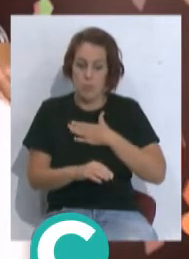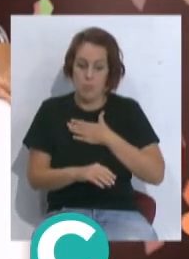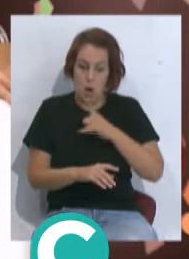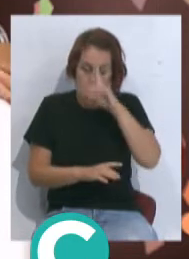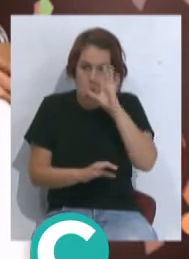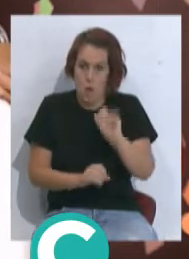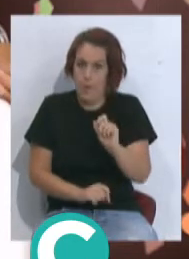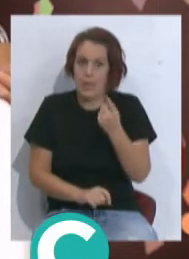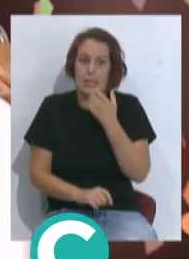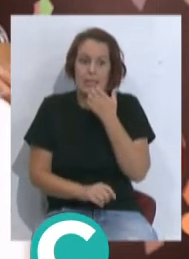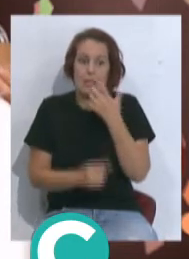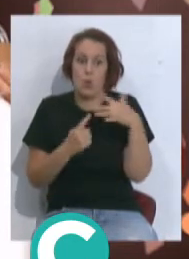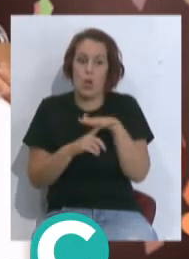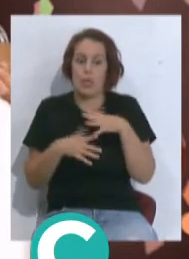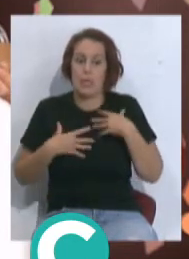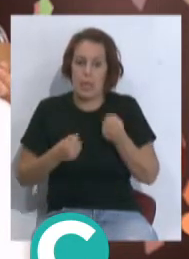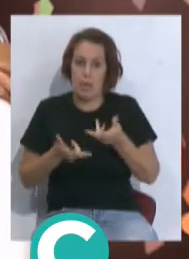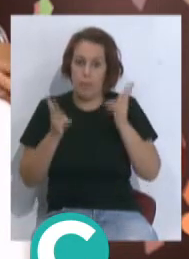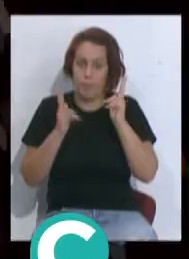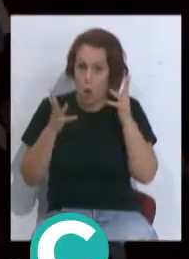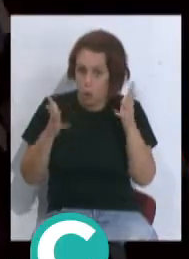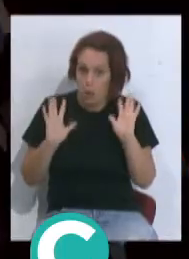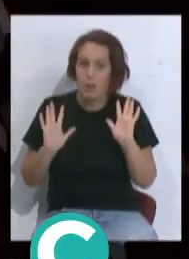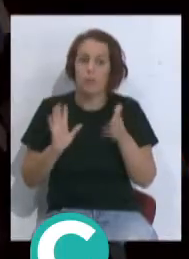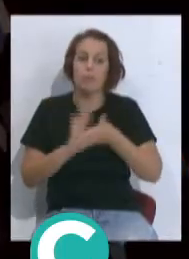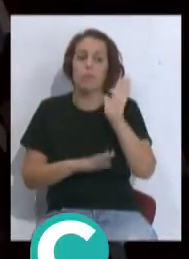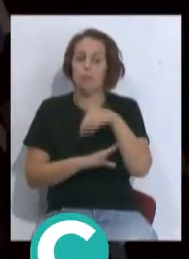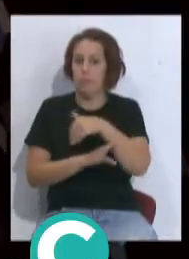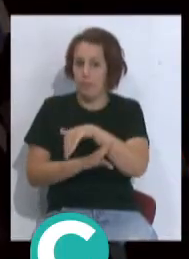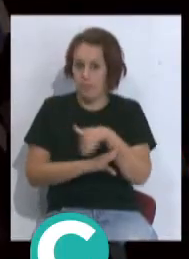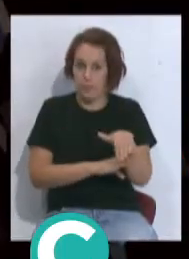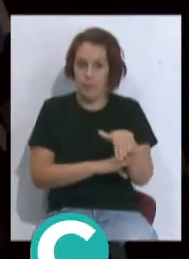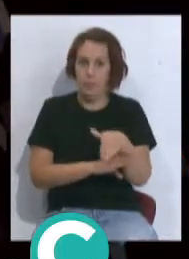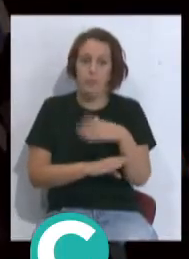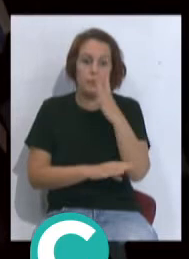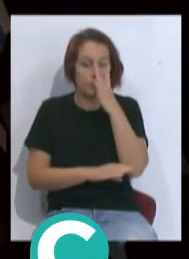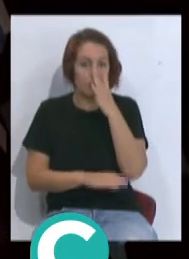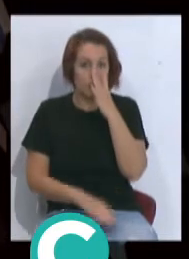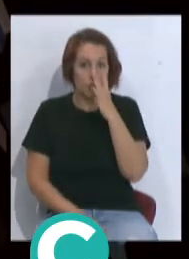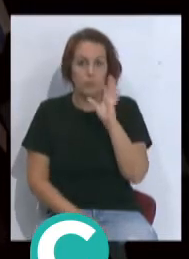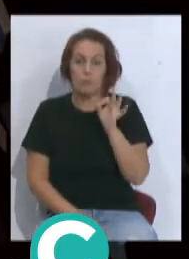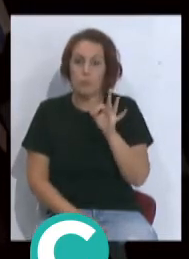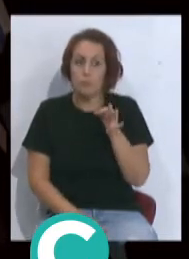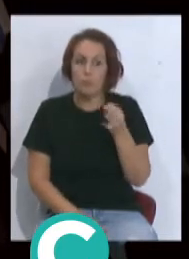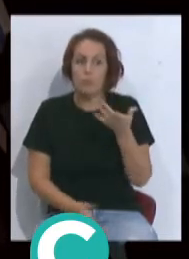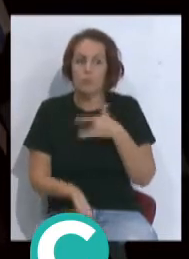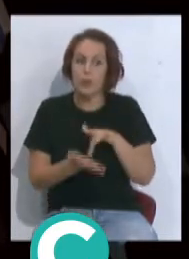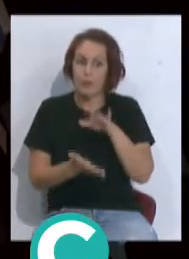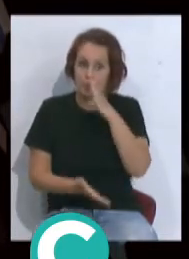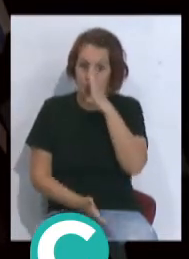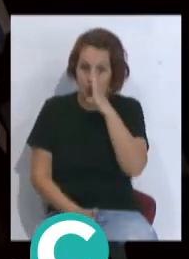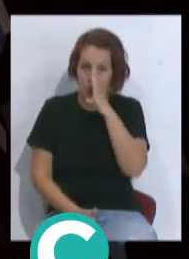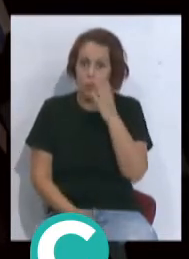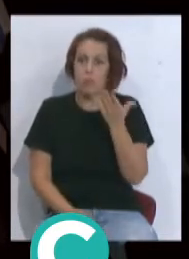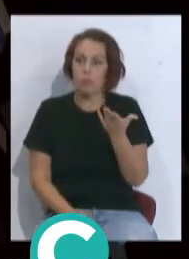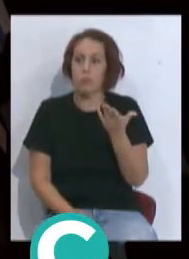coherente, que es, si el contexto sanitario lo permite y lo aconseja, salir a la calle. El carnaval, la verdad es que el carnaval es en febrero, es en su fecha